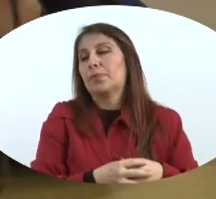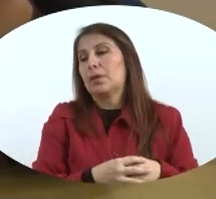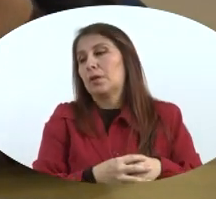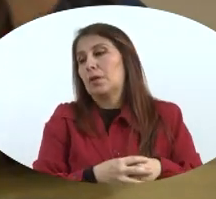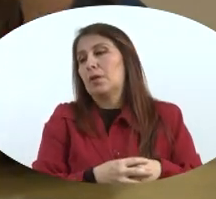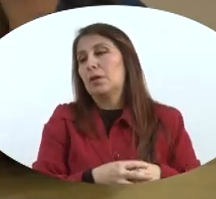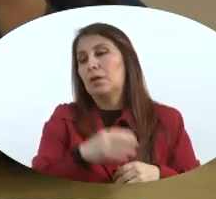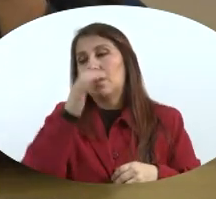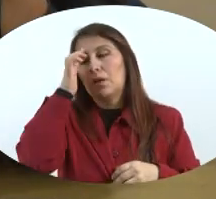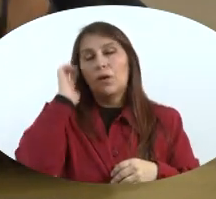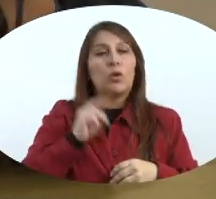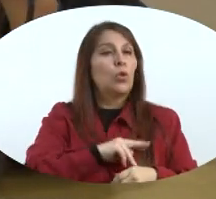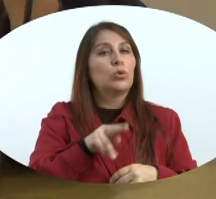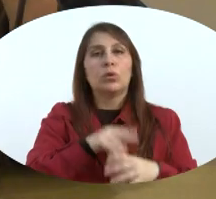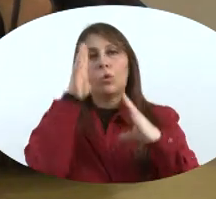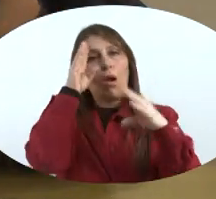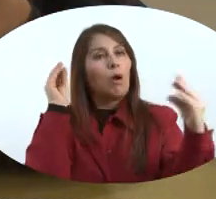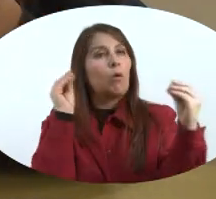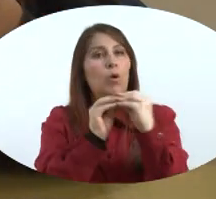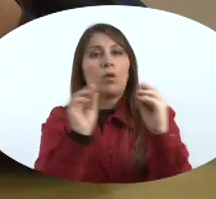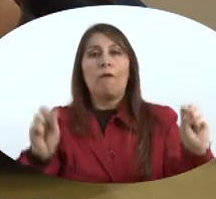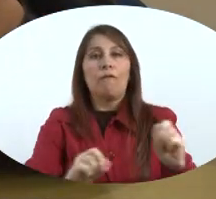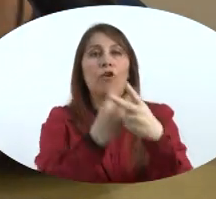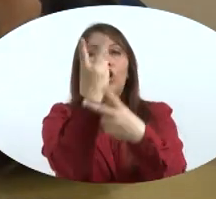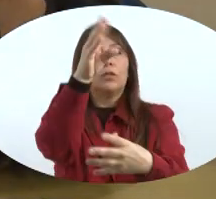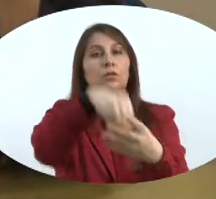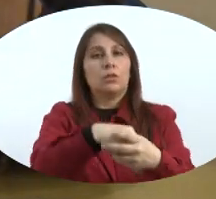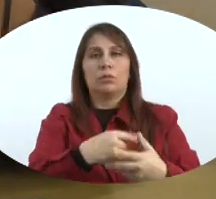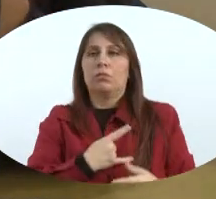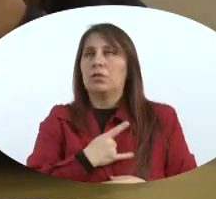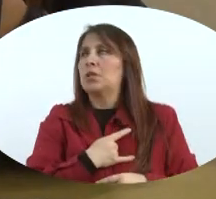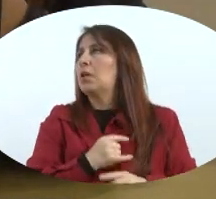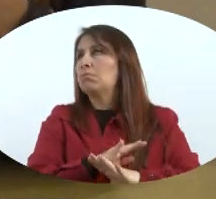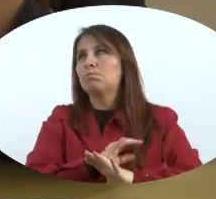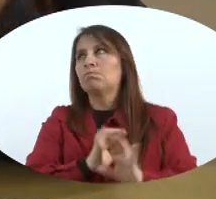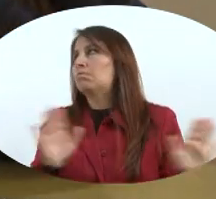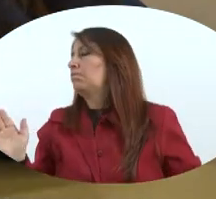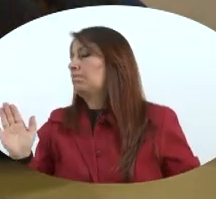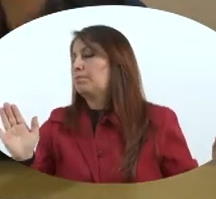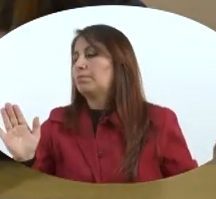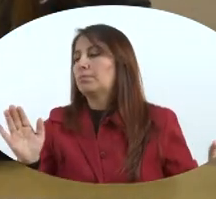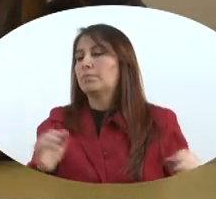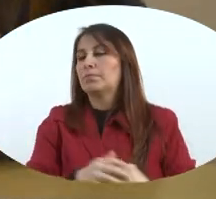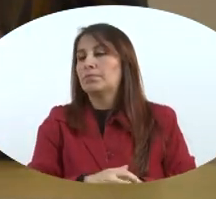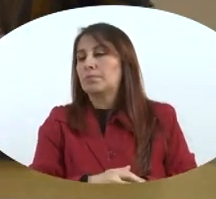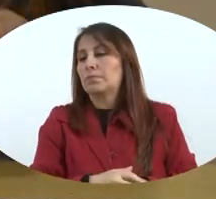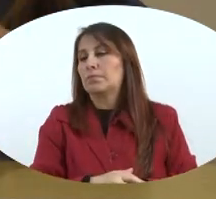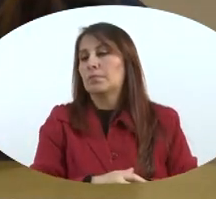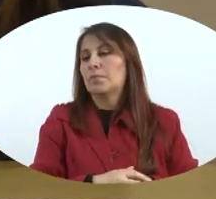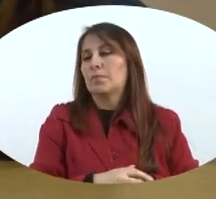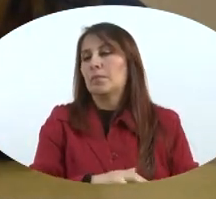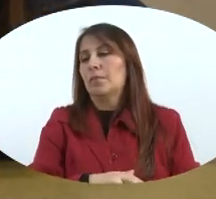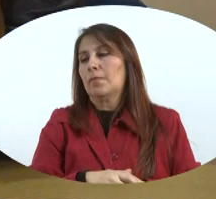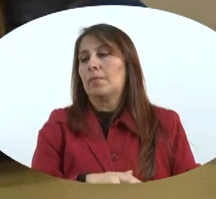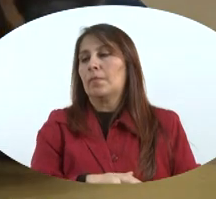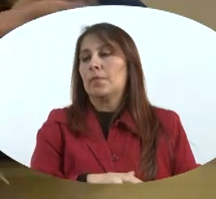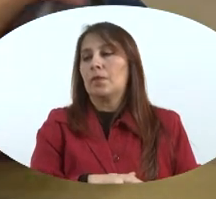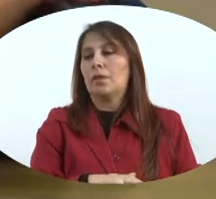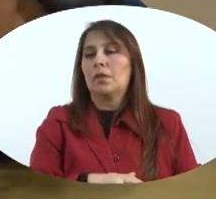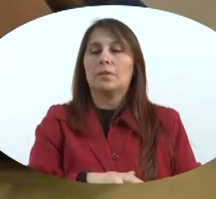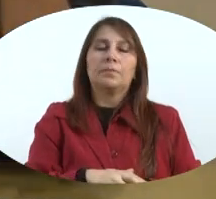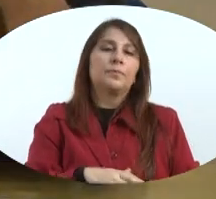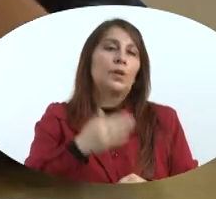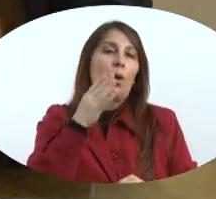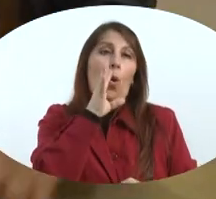nosotros no compartimos el uso violencia dentro del campus y esto es este es nuestro segundo eje bueno